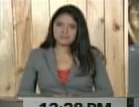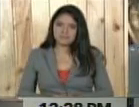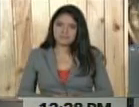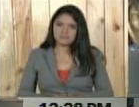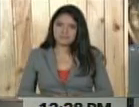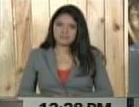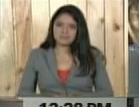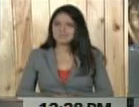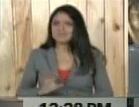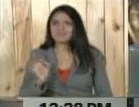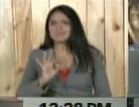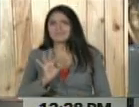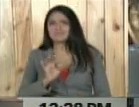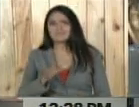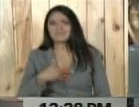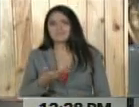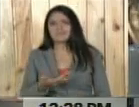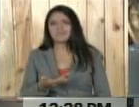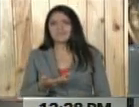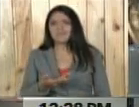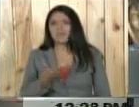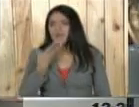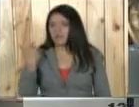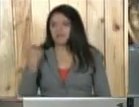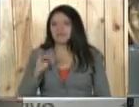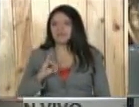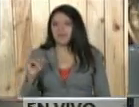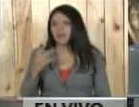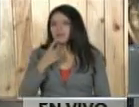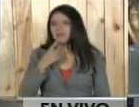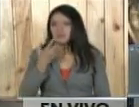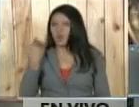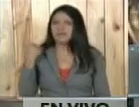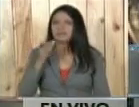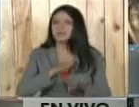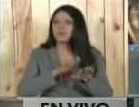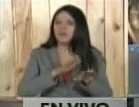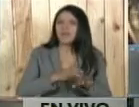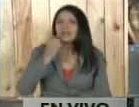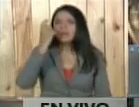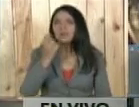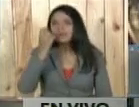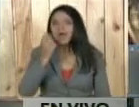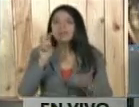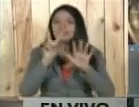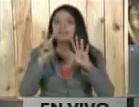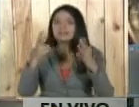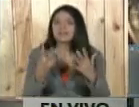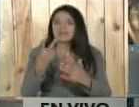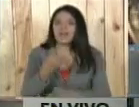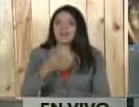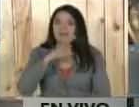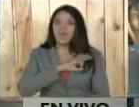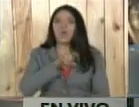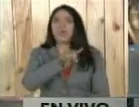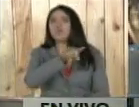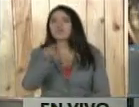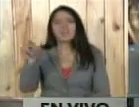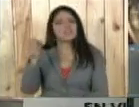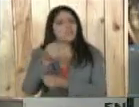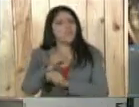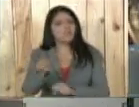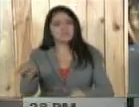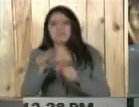Nadie puede seguir, como yo se lo decía a un diputado opositor el 17 de enero en la Asamblea, ustedes no pueden seguir, le